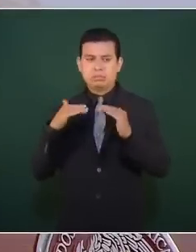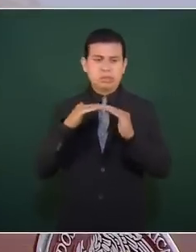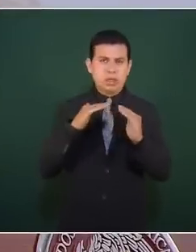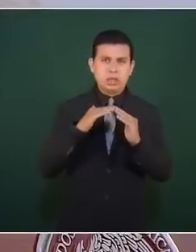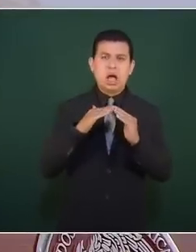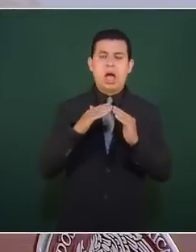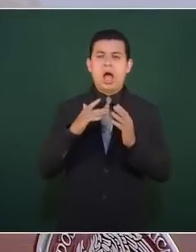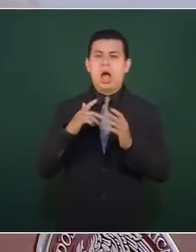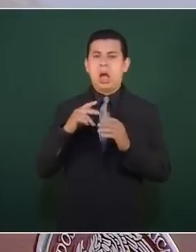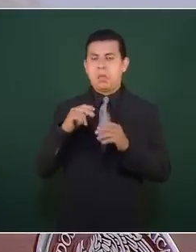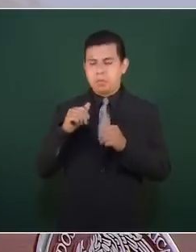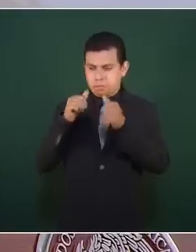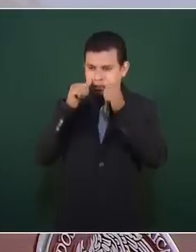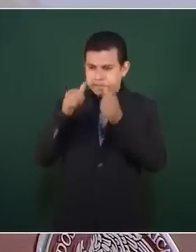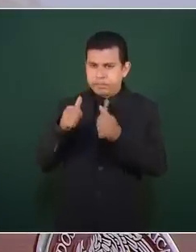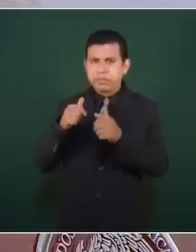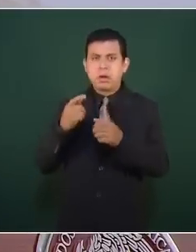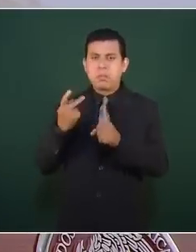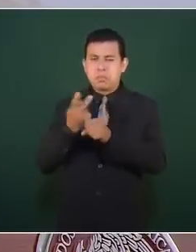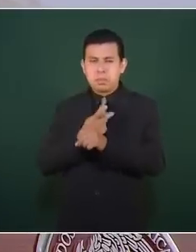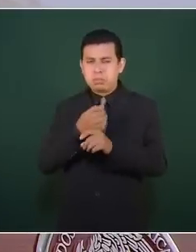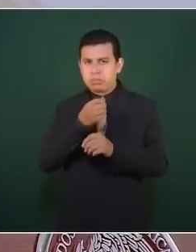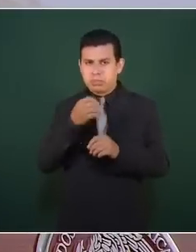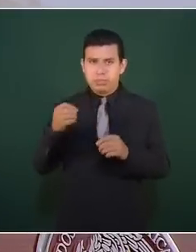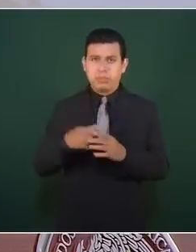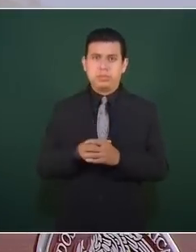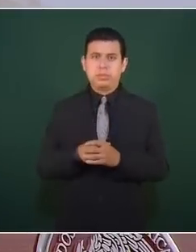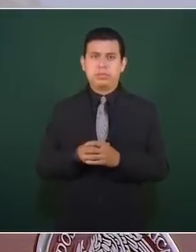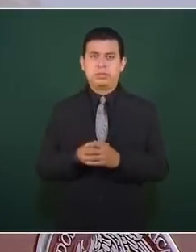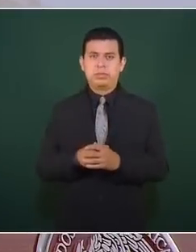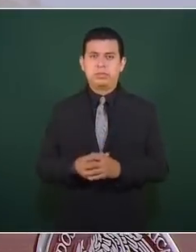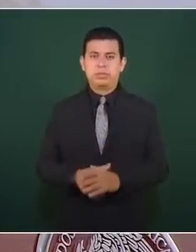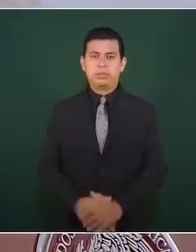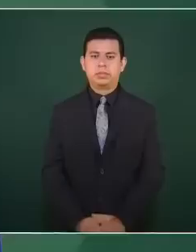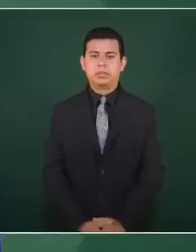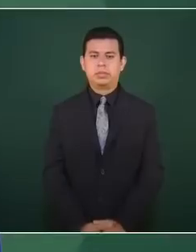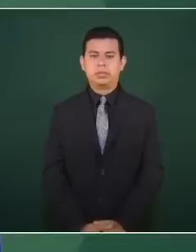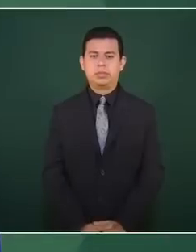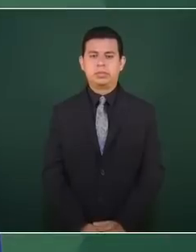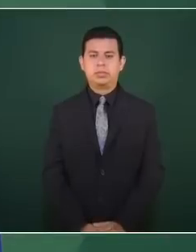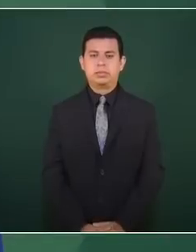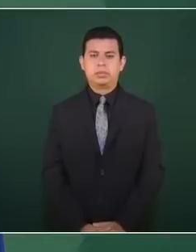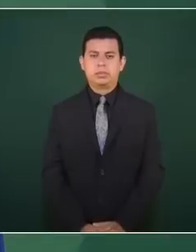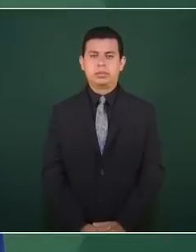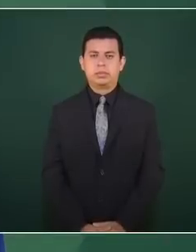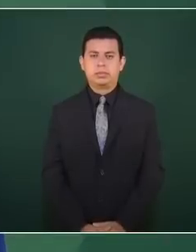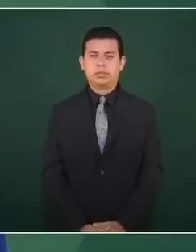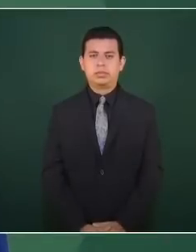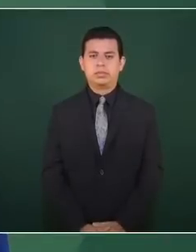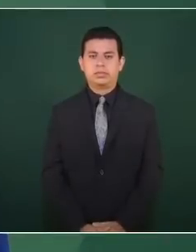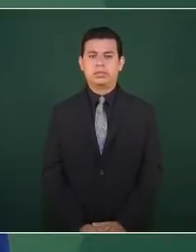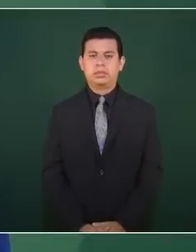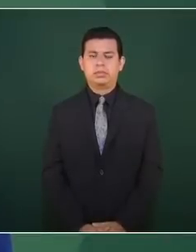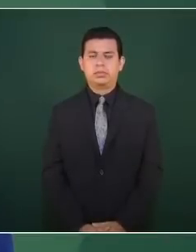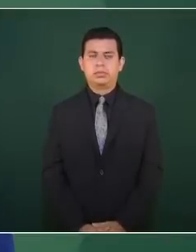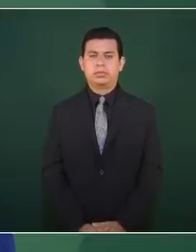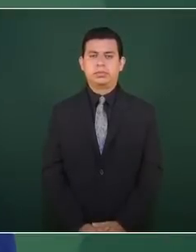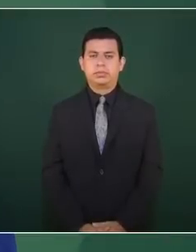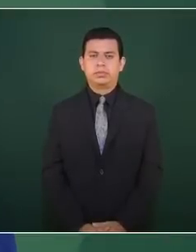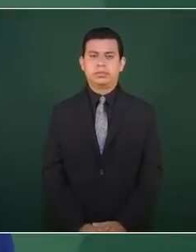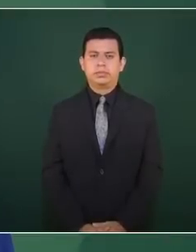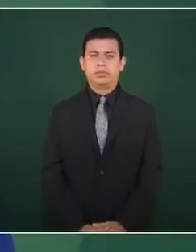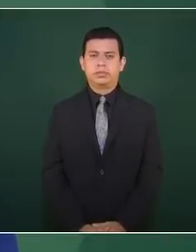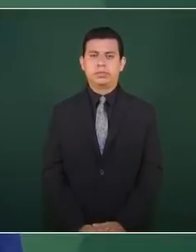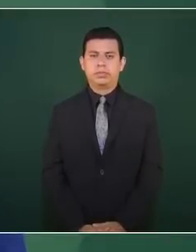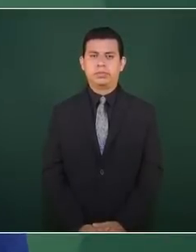Y vamos a terminar con los videos de los lunes sobre las obras